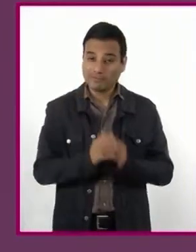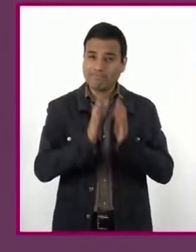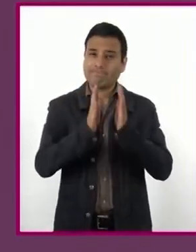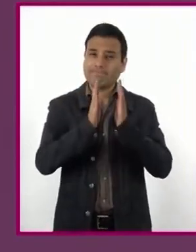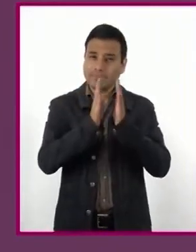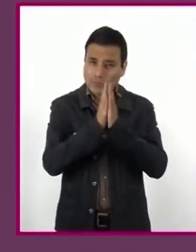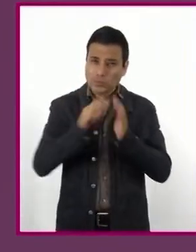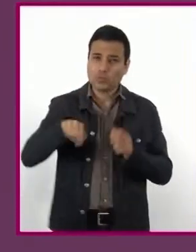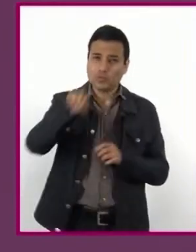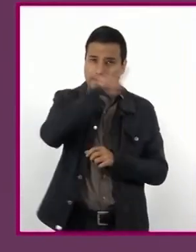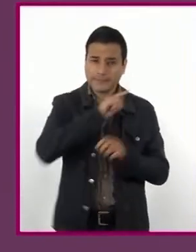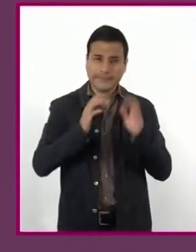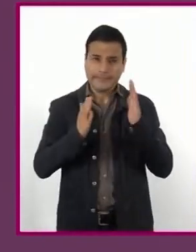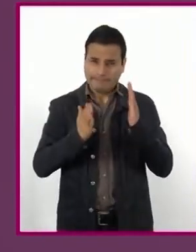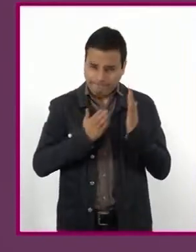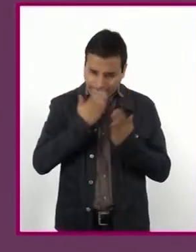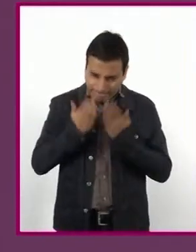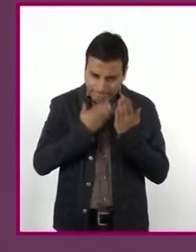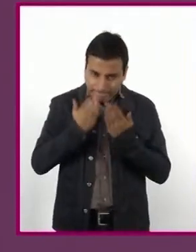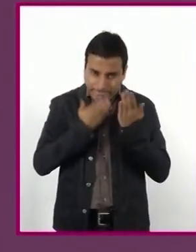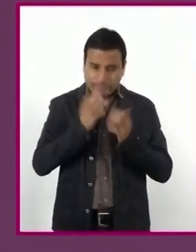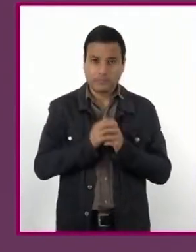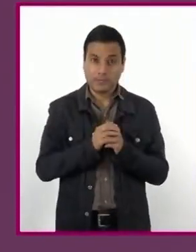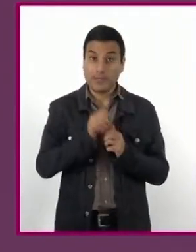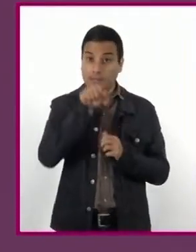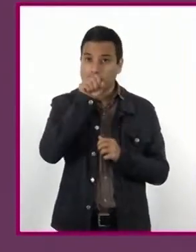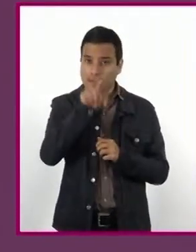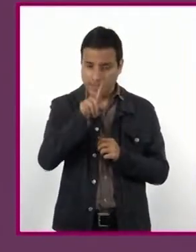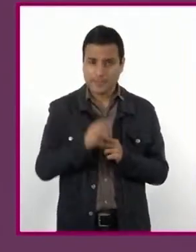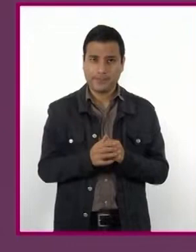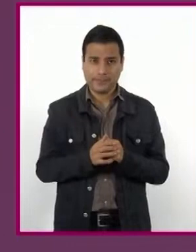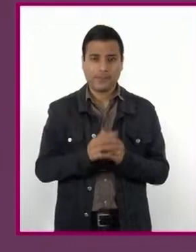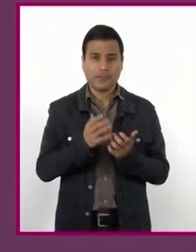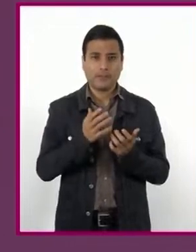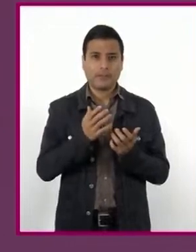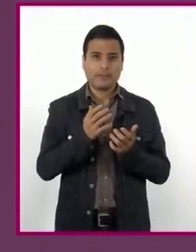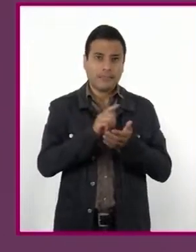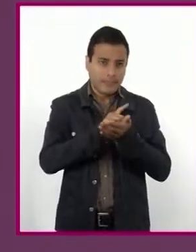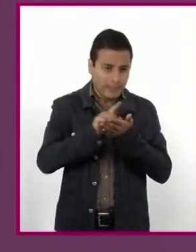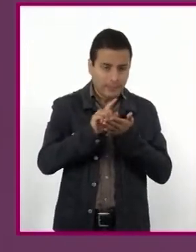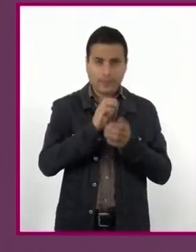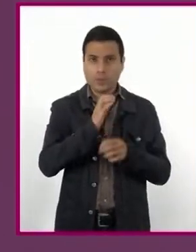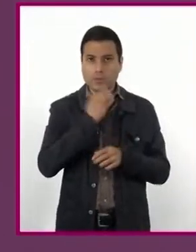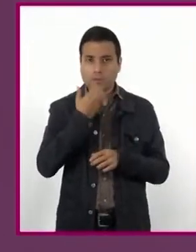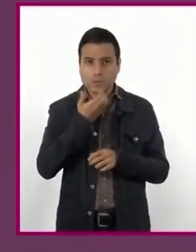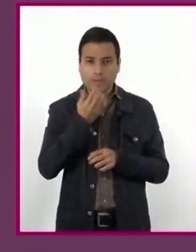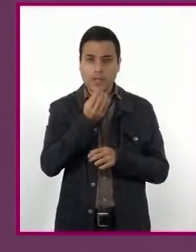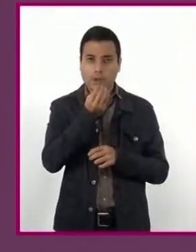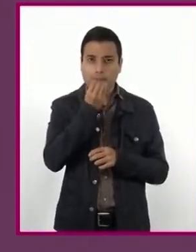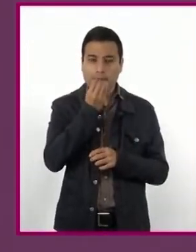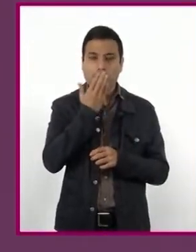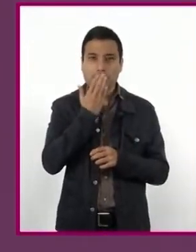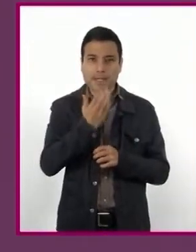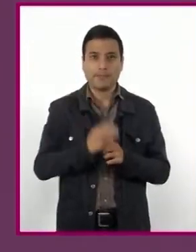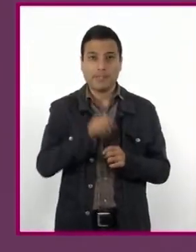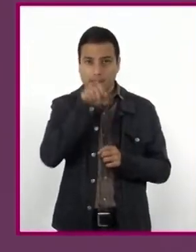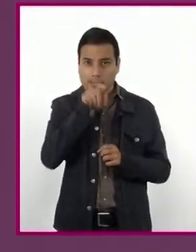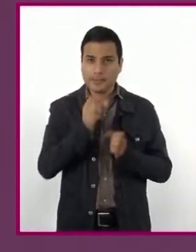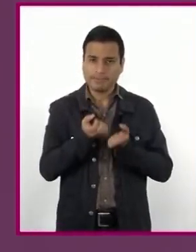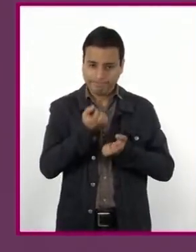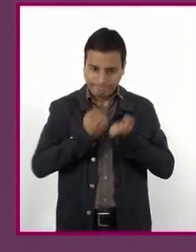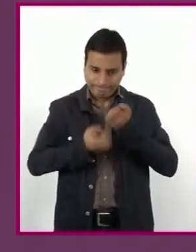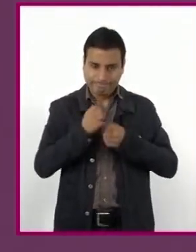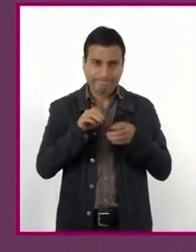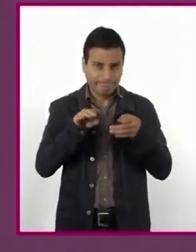sus prácticas de estudio buenos hábitos de higiene y una alimentación saludable. Y claro, realizar actividad